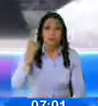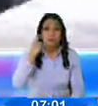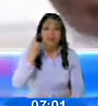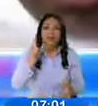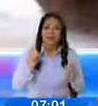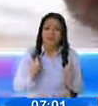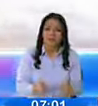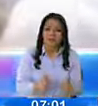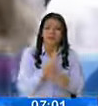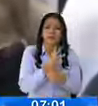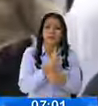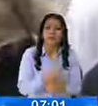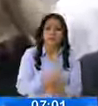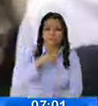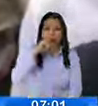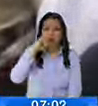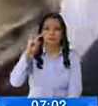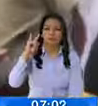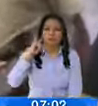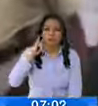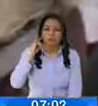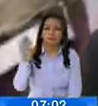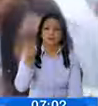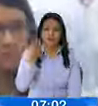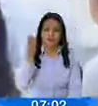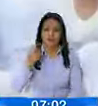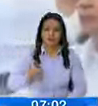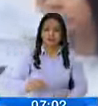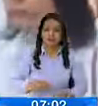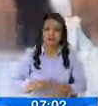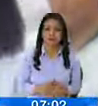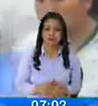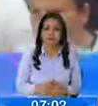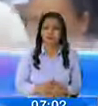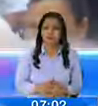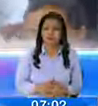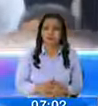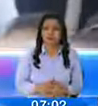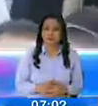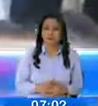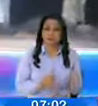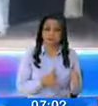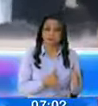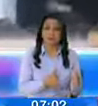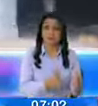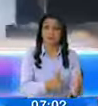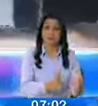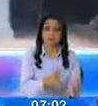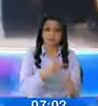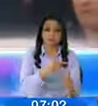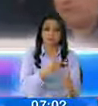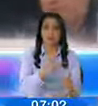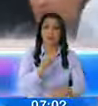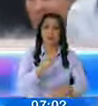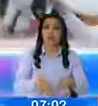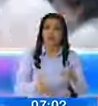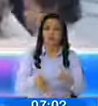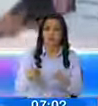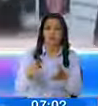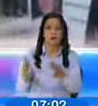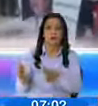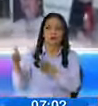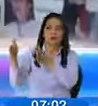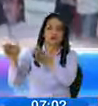protección de los niños, de las niñas, de adolescentes. Cabe mencionar que el velorio de Emilia todavía no puede darse porque su cuerpo lo